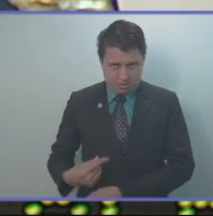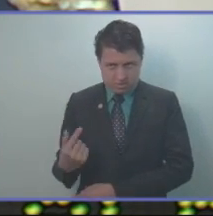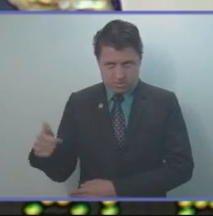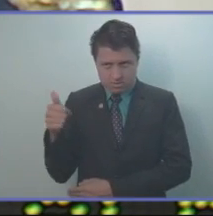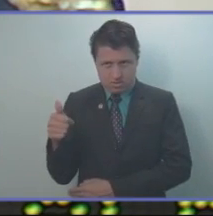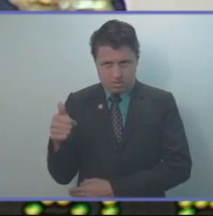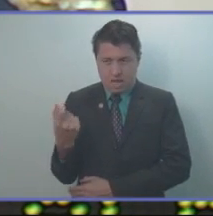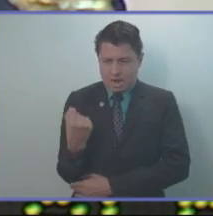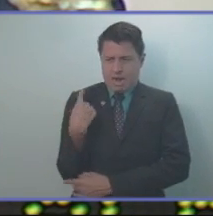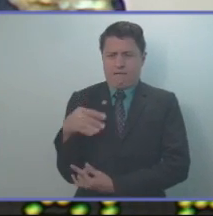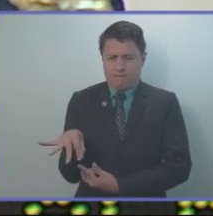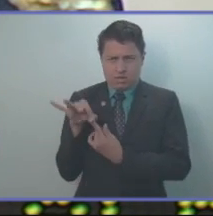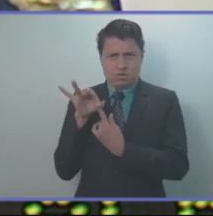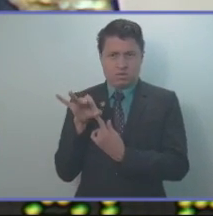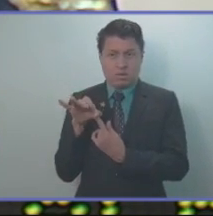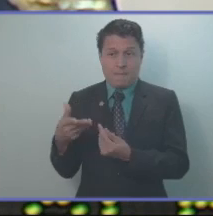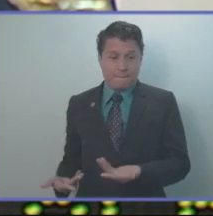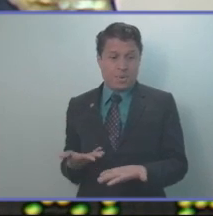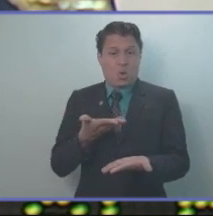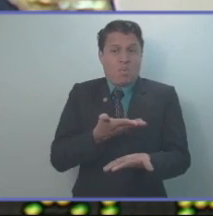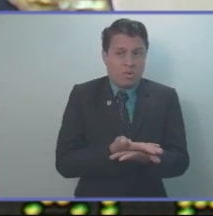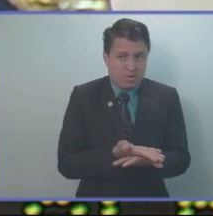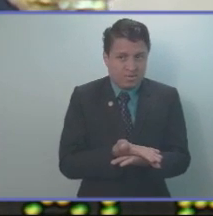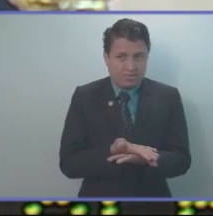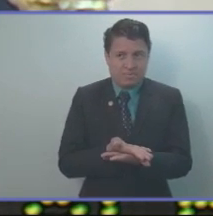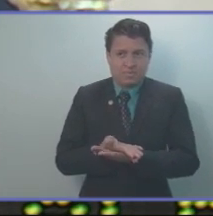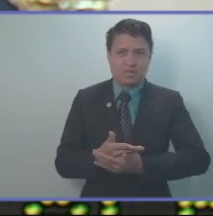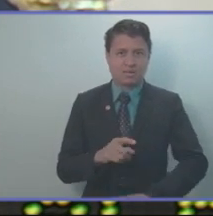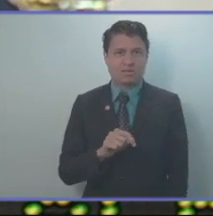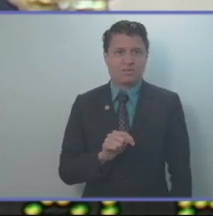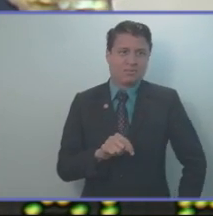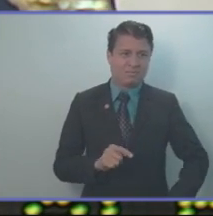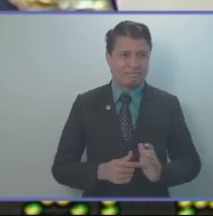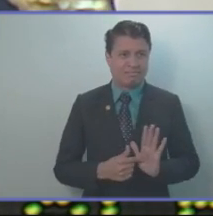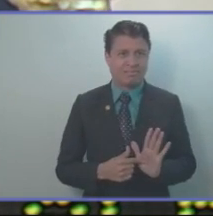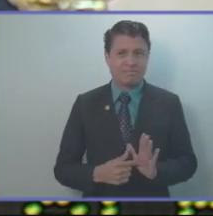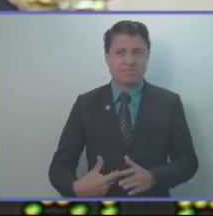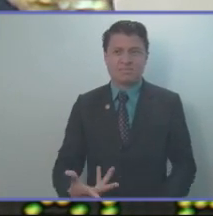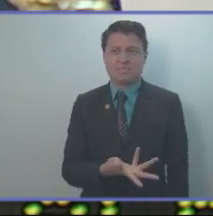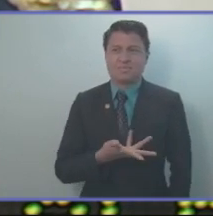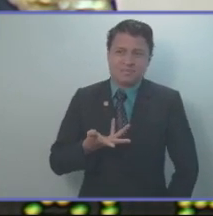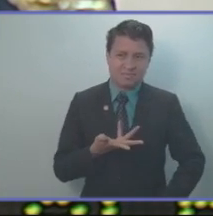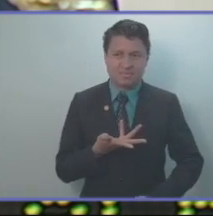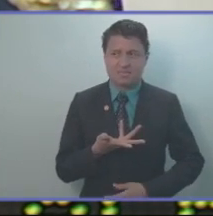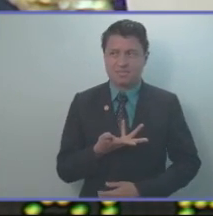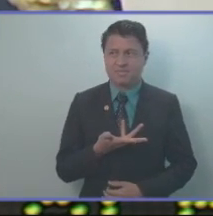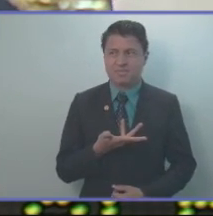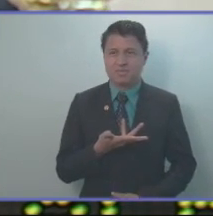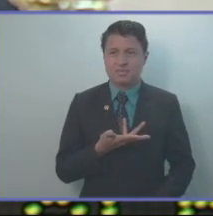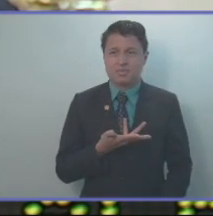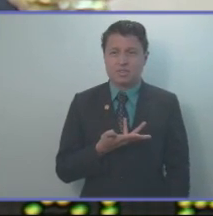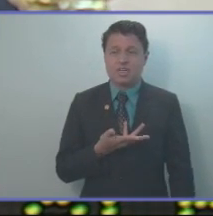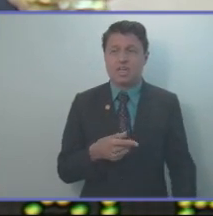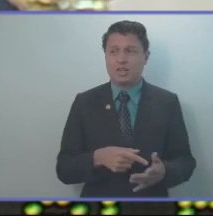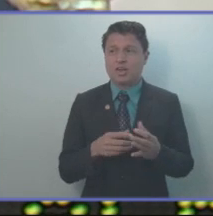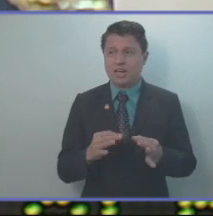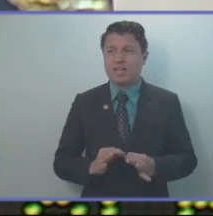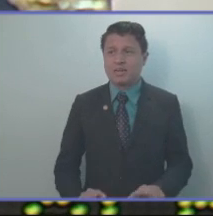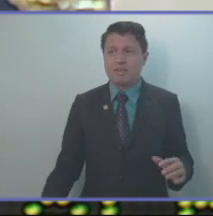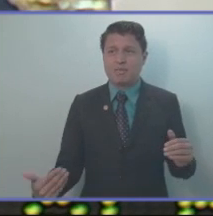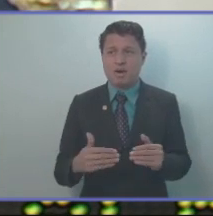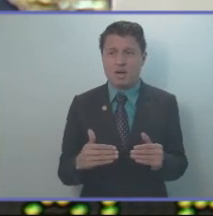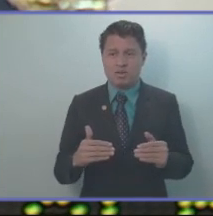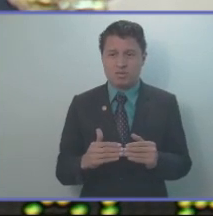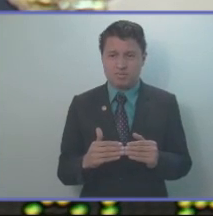propone este dictamen, que originalmente ha sido propuesto por el diputado Sabla, ya lo está haciendo. Ya hay